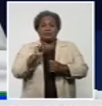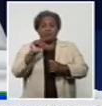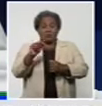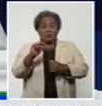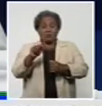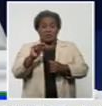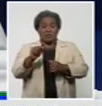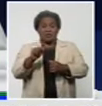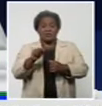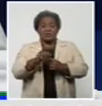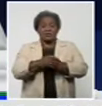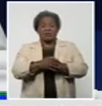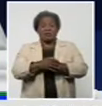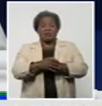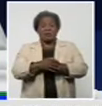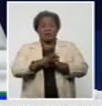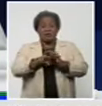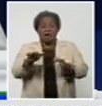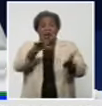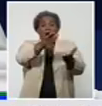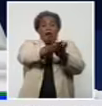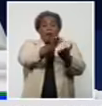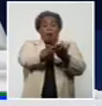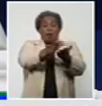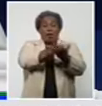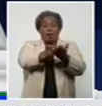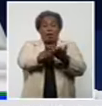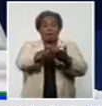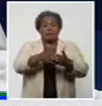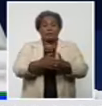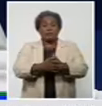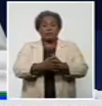ayer, pues ya se acumulan